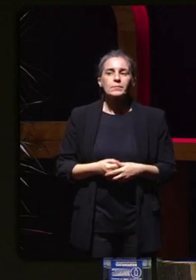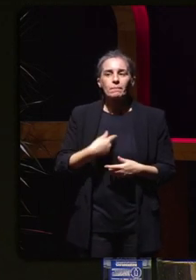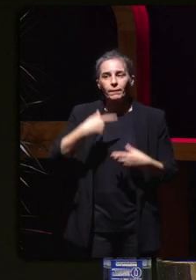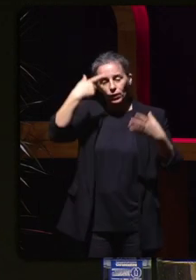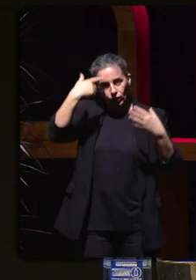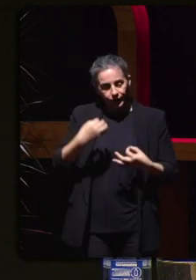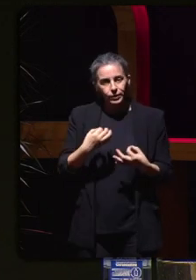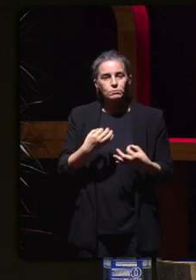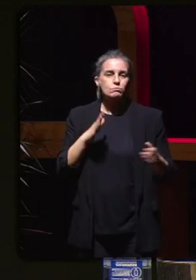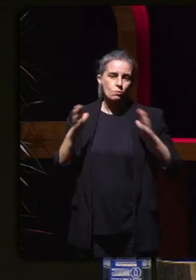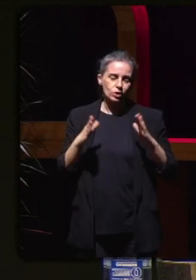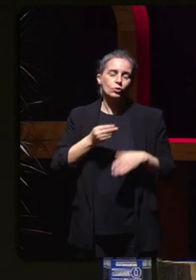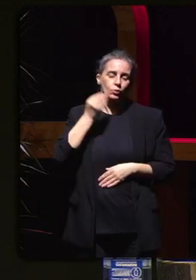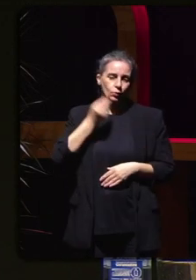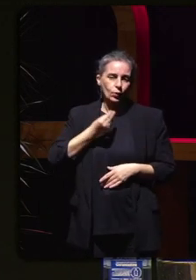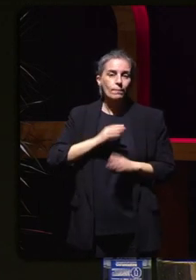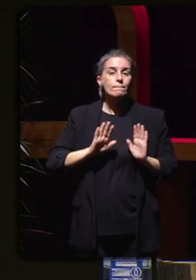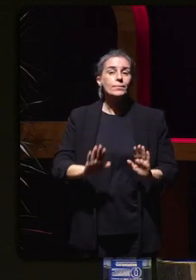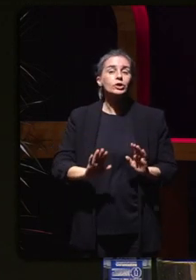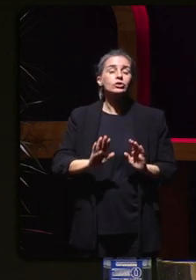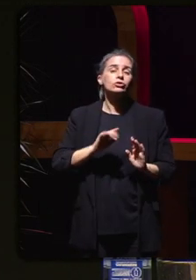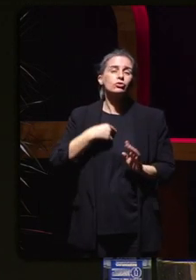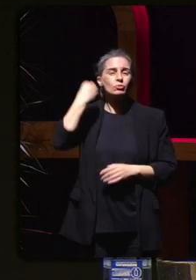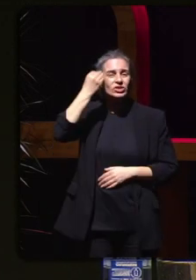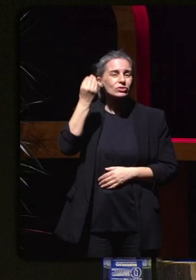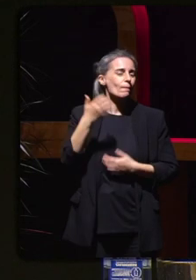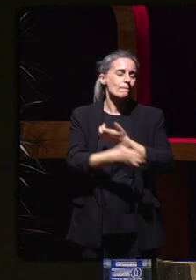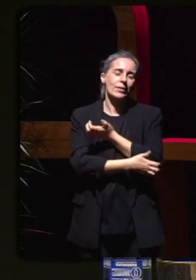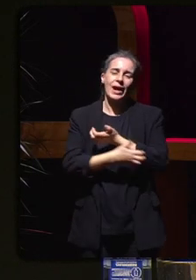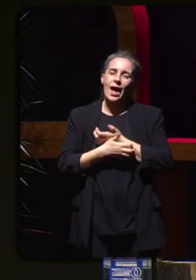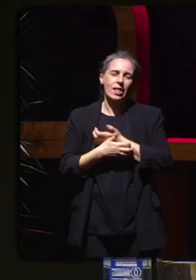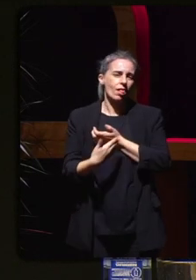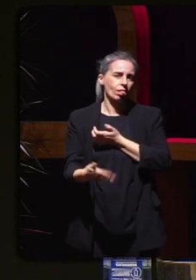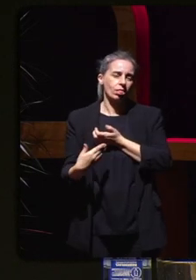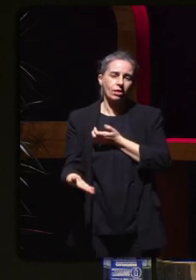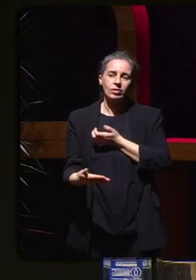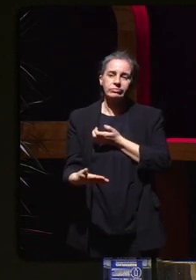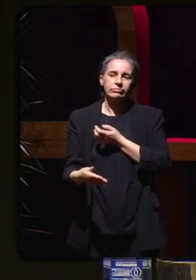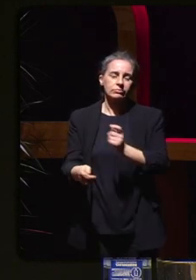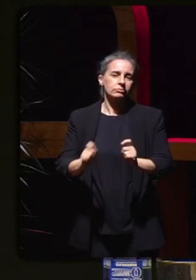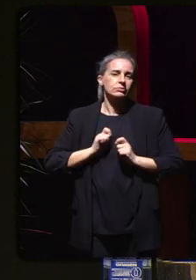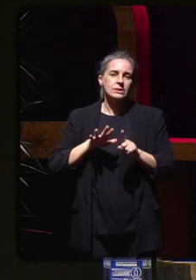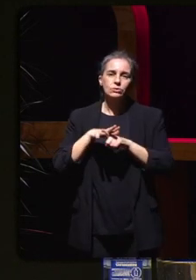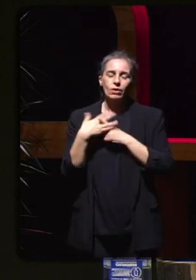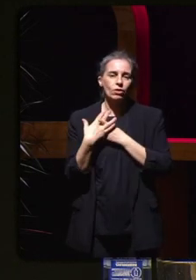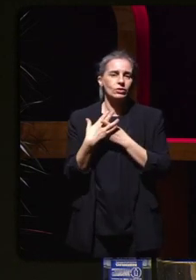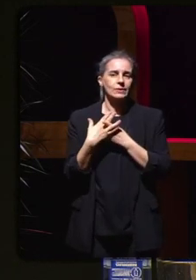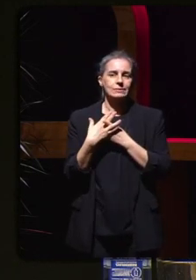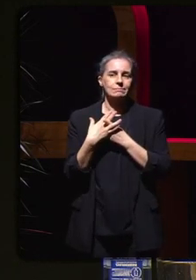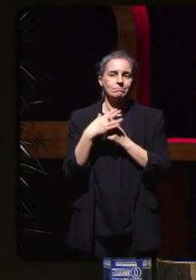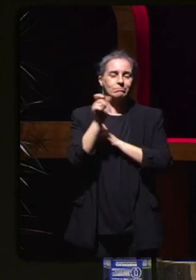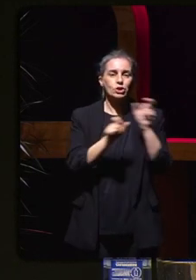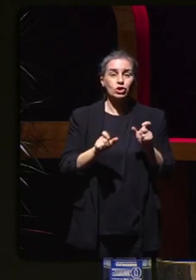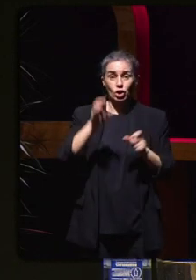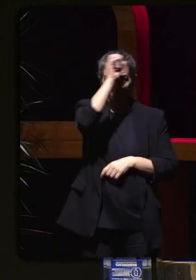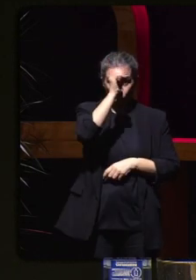momento aún así Creo que la precariedad provoca situaciones en la que los opinadores de